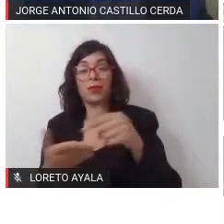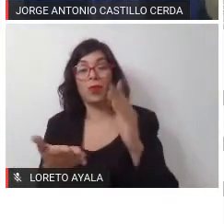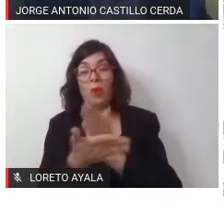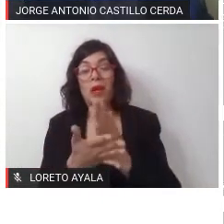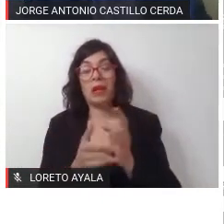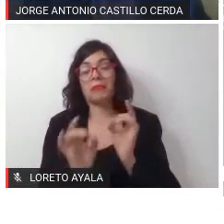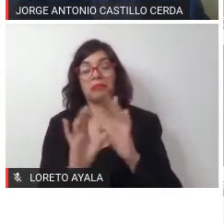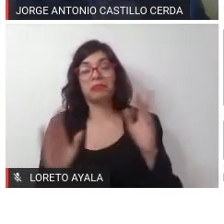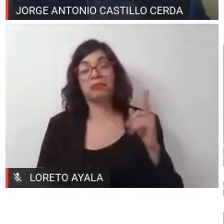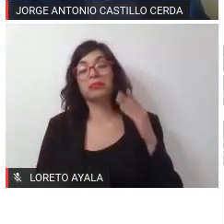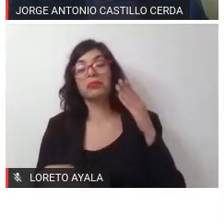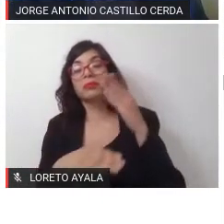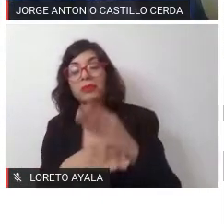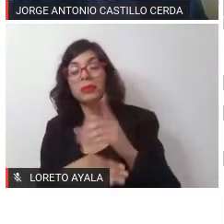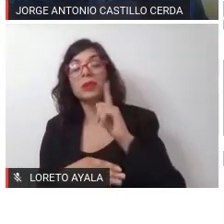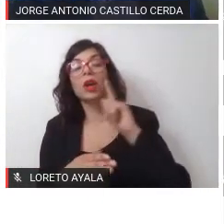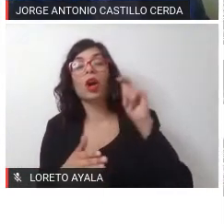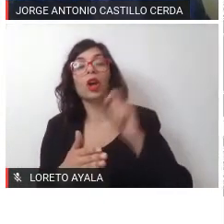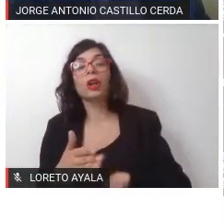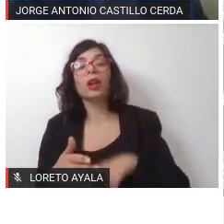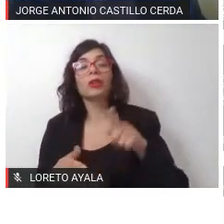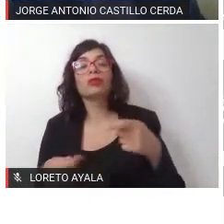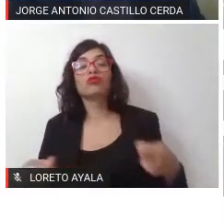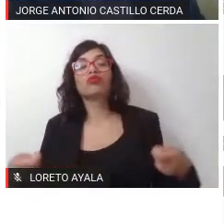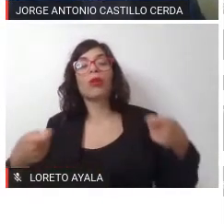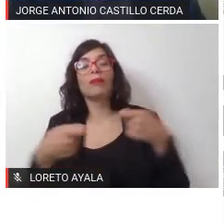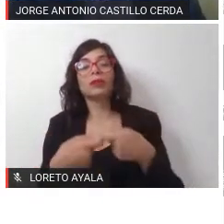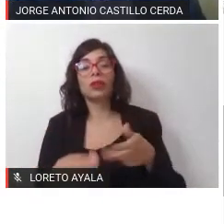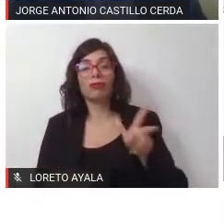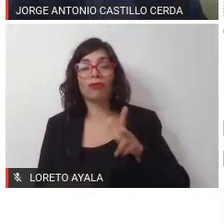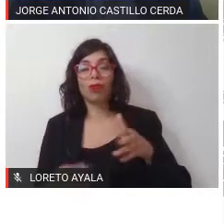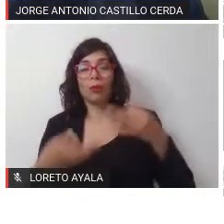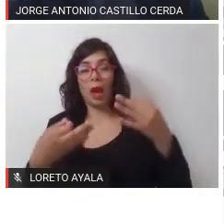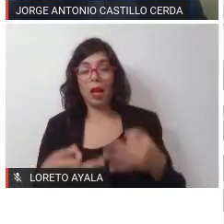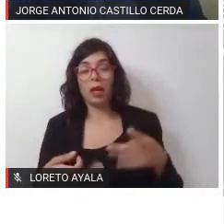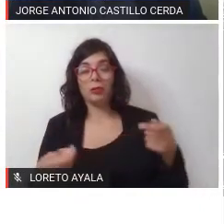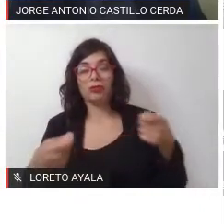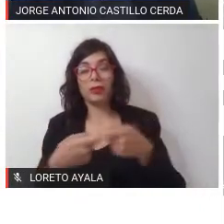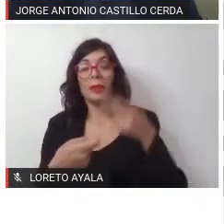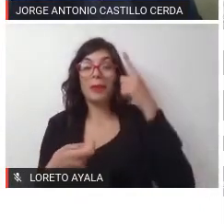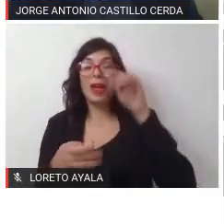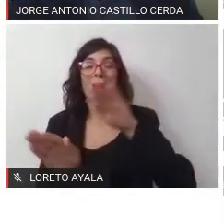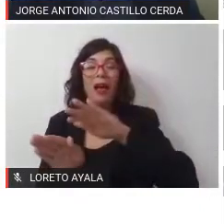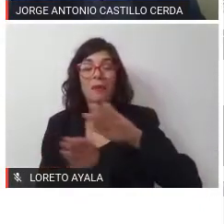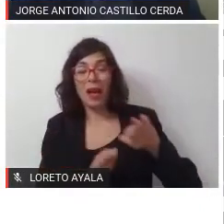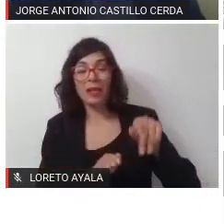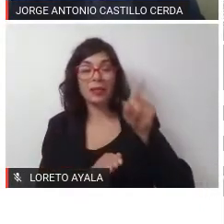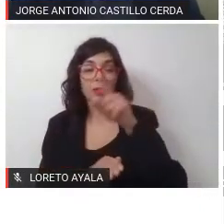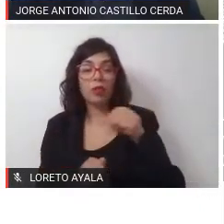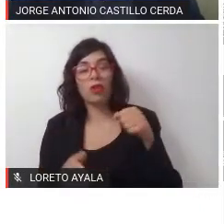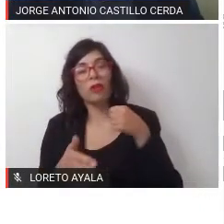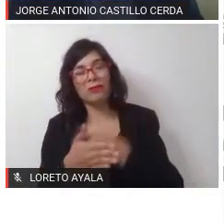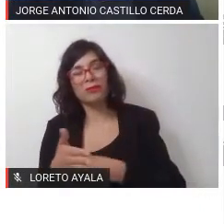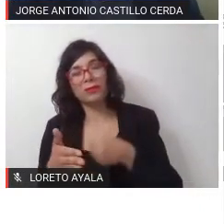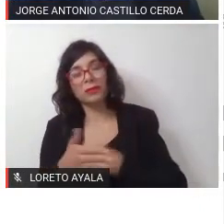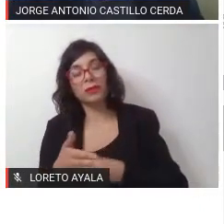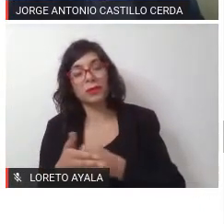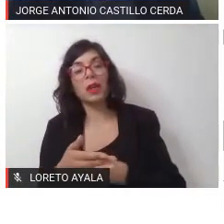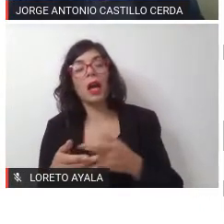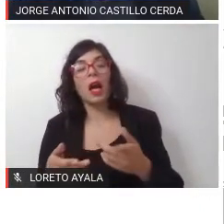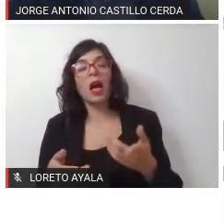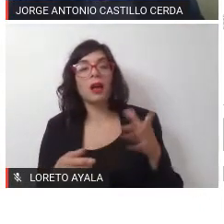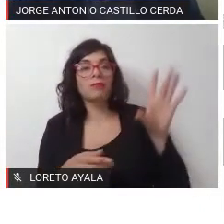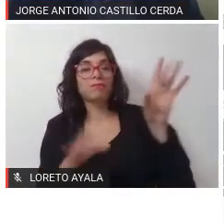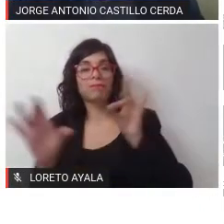con recursos de la subvención formal, como decimos nosotros. Pero acá se ha hecho un esfuerzo de colocar profesores de